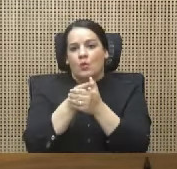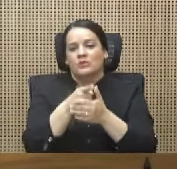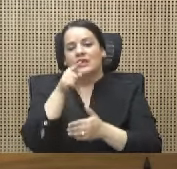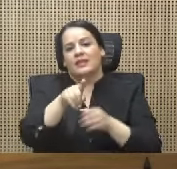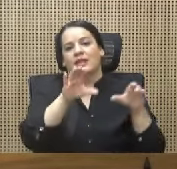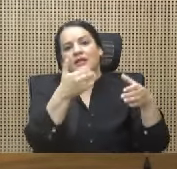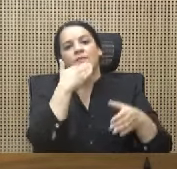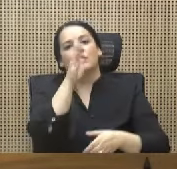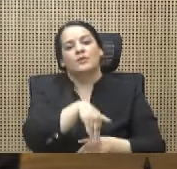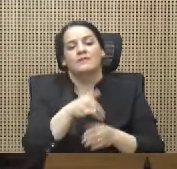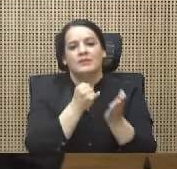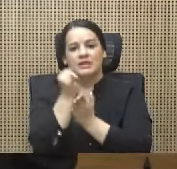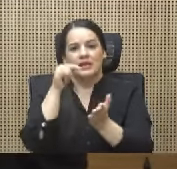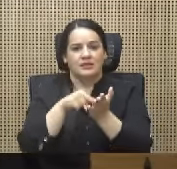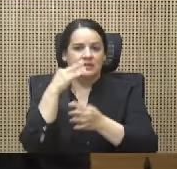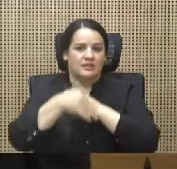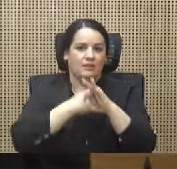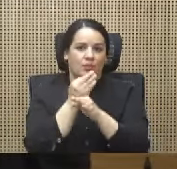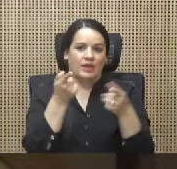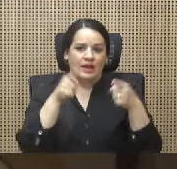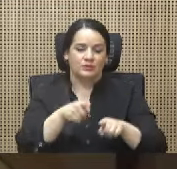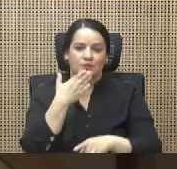casos. Muchas gracias.